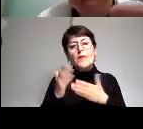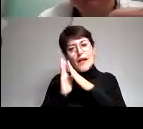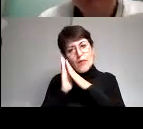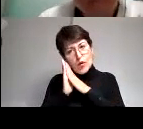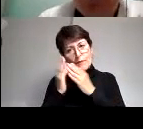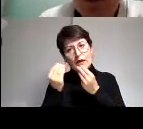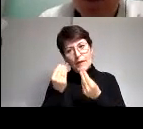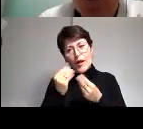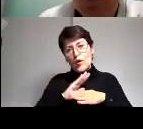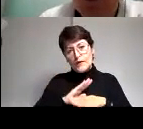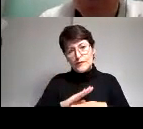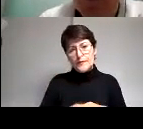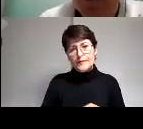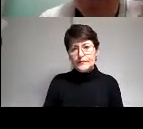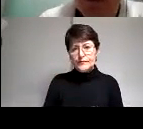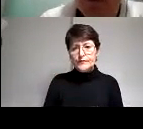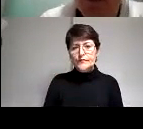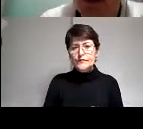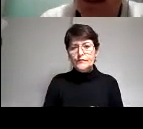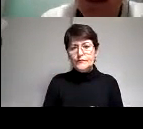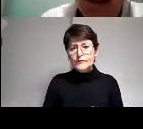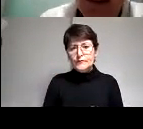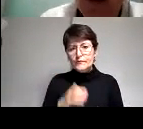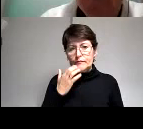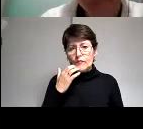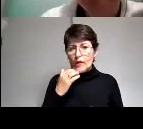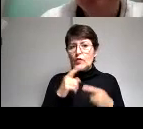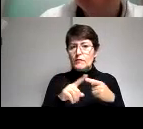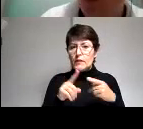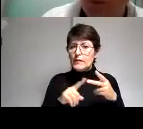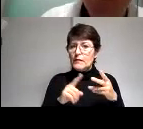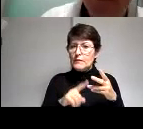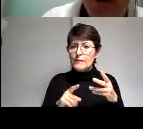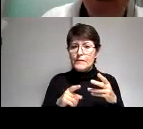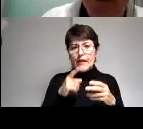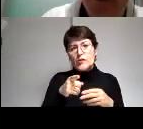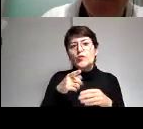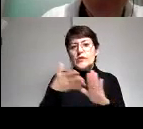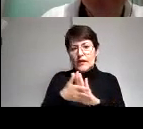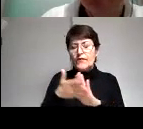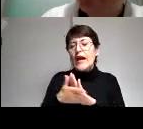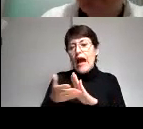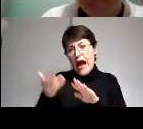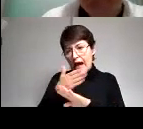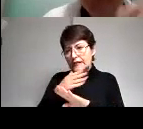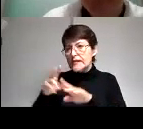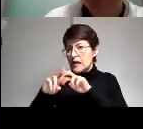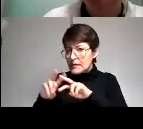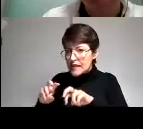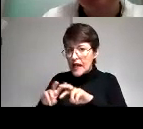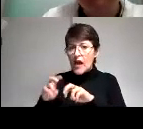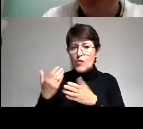depresivos. Todo esto, todas estas aseveraciones, todas estas frases tienen un estudio detrás, quiero decir,